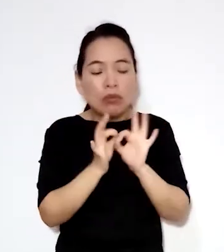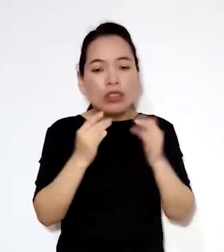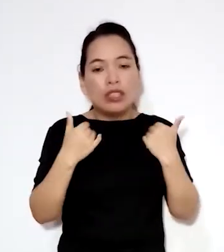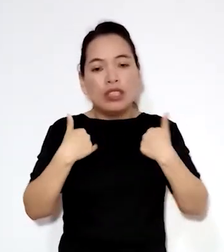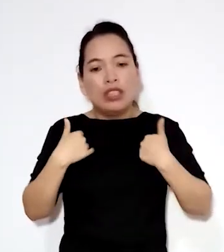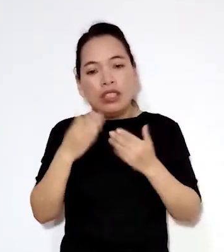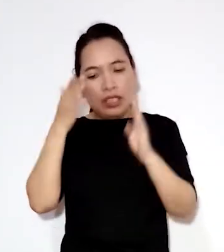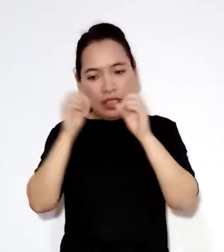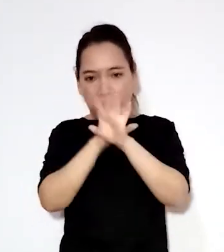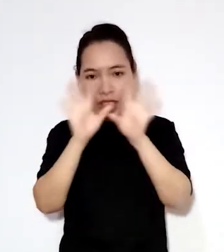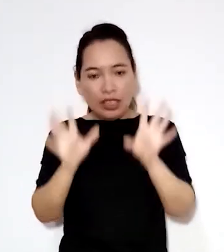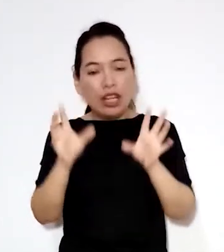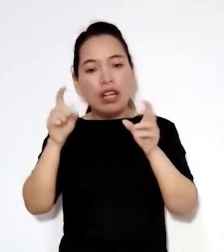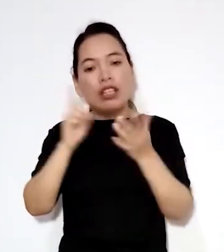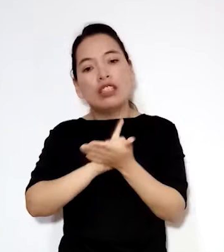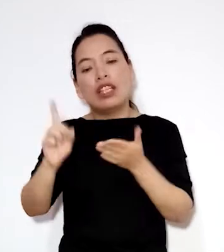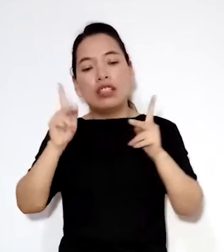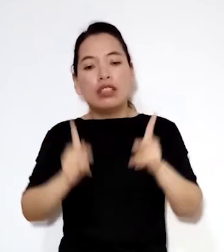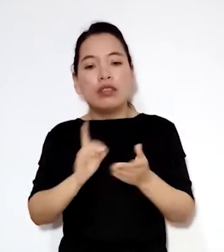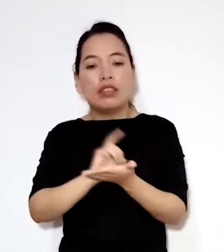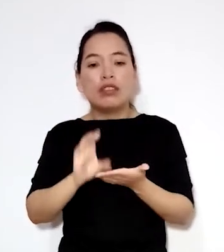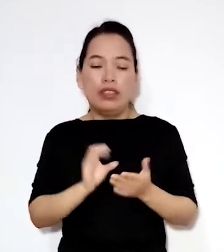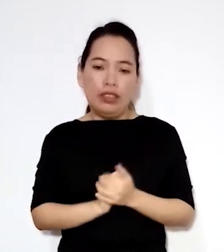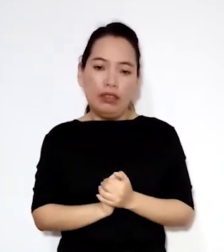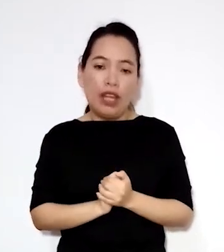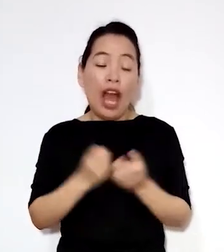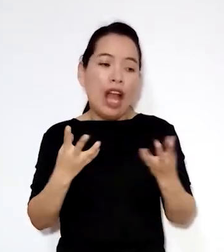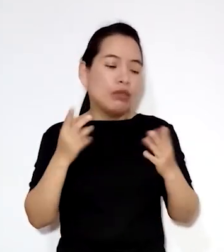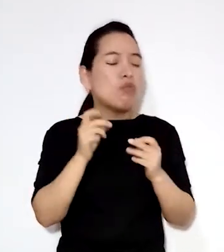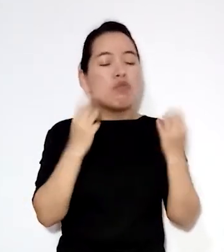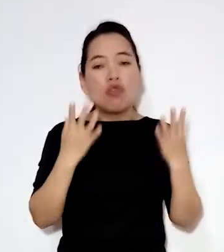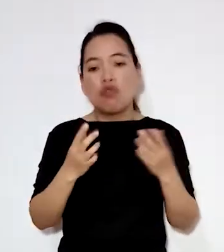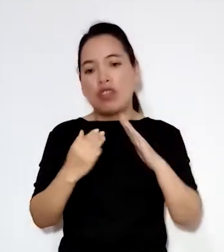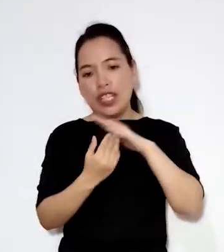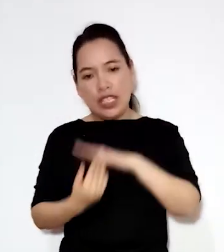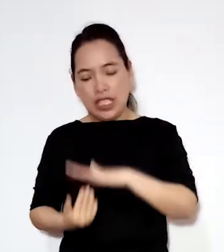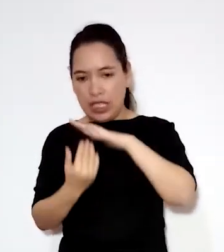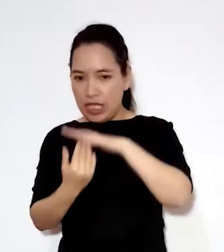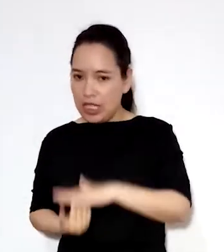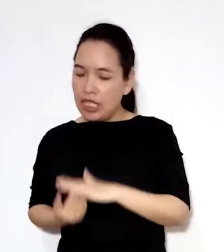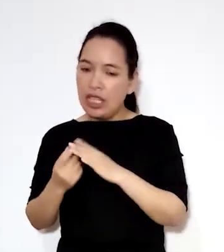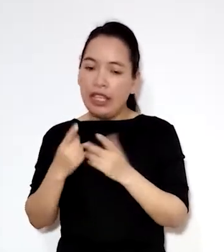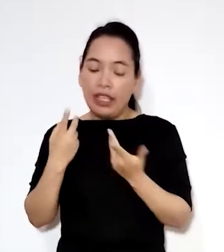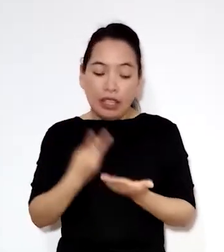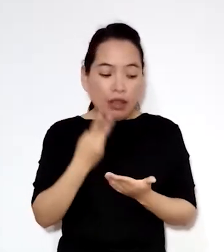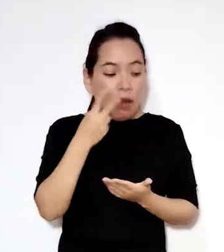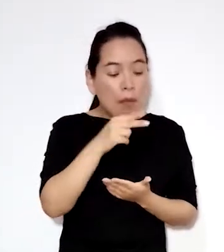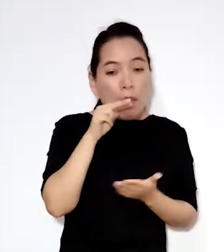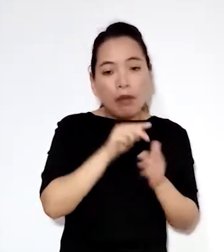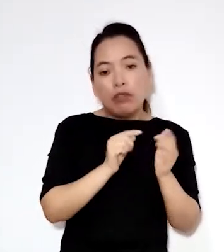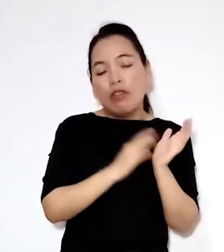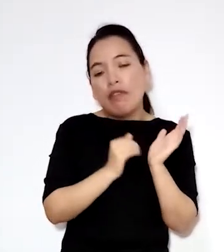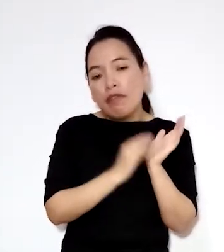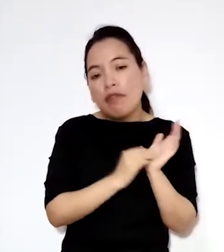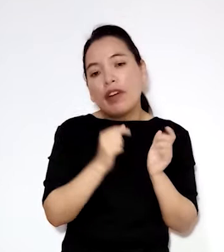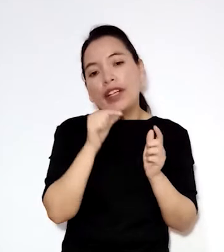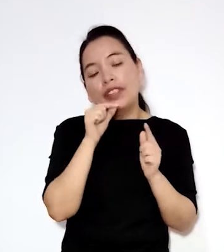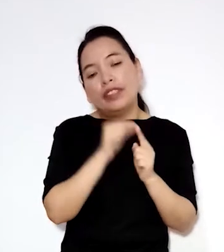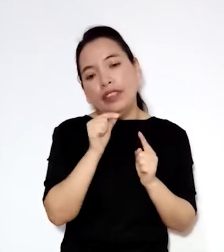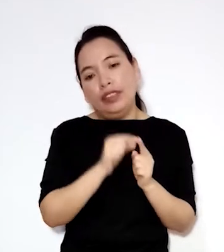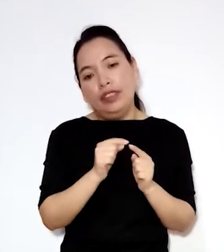son una problemática de manera general en los sistemas educativos, pero nos parece particularmente crucial